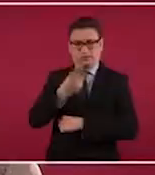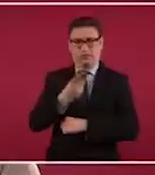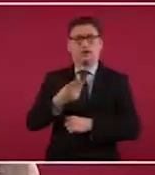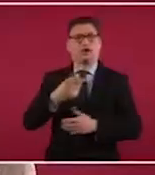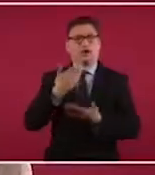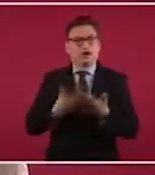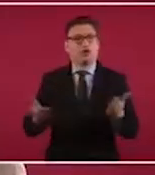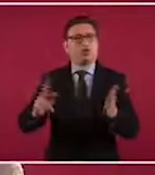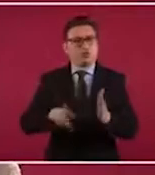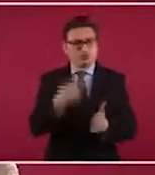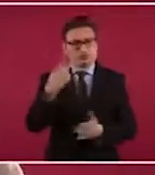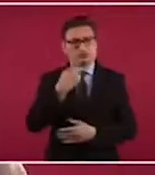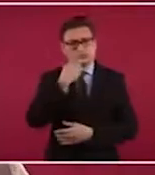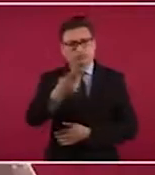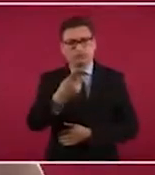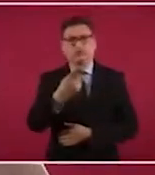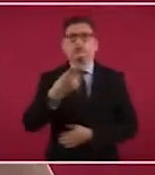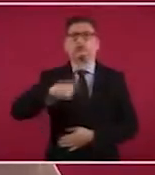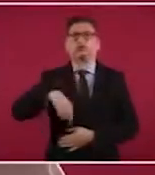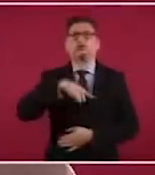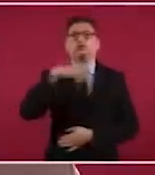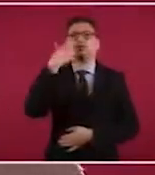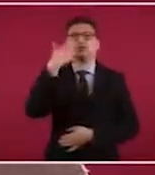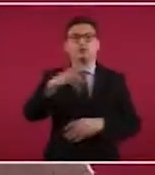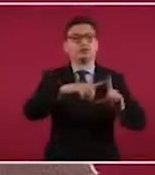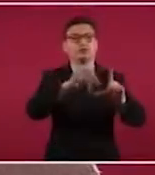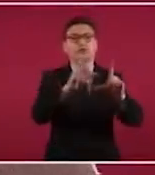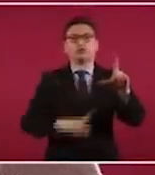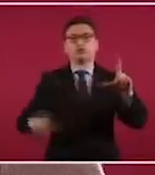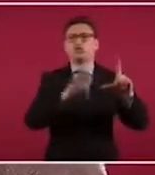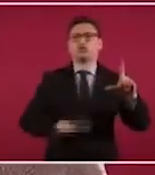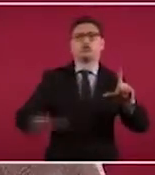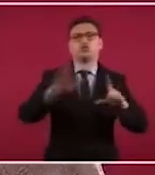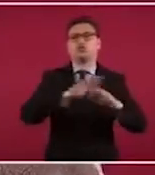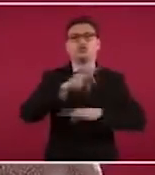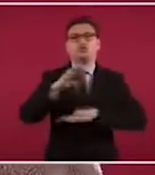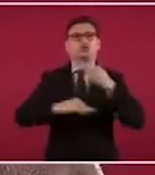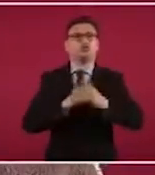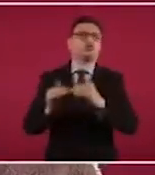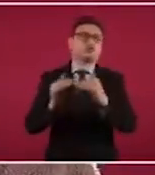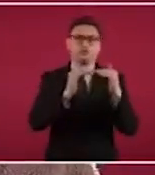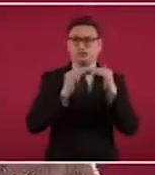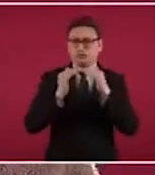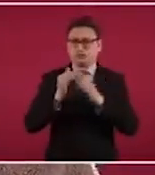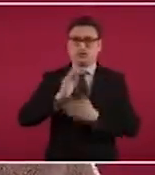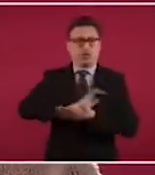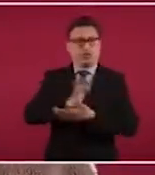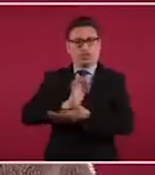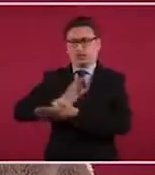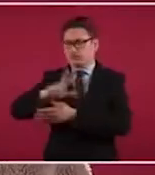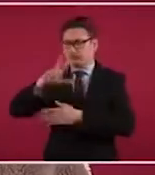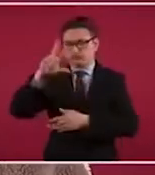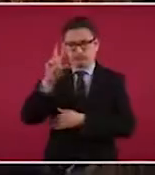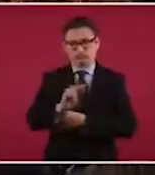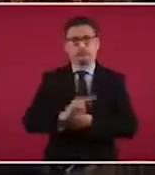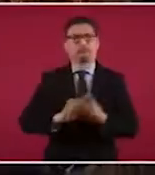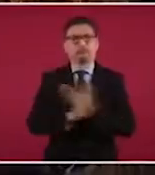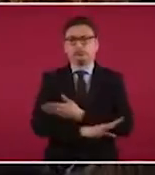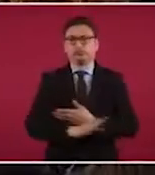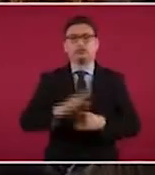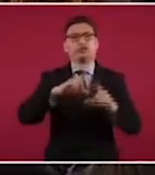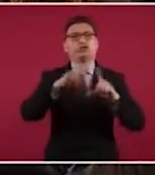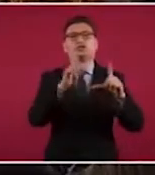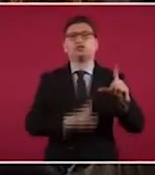ahora. Queremos una república de igualdad, una república sin discriminación, una república